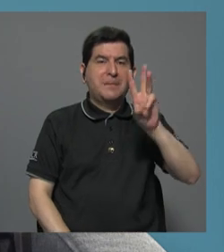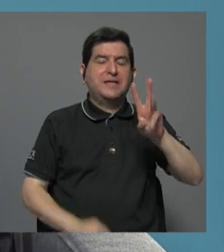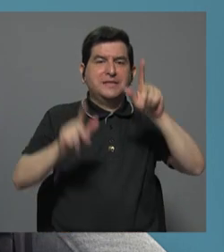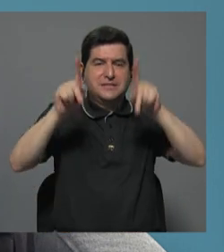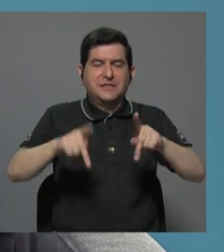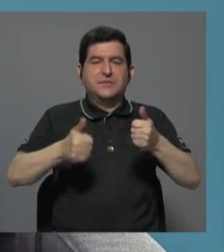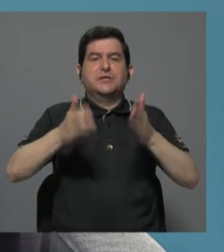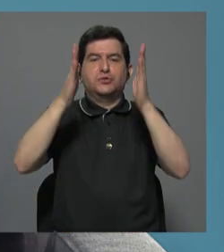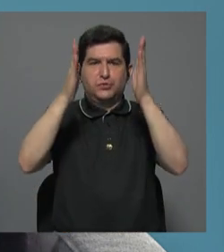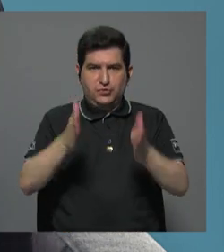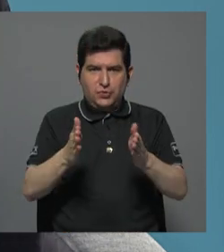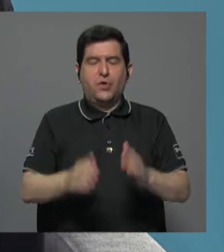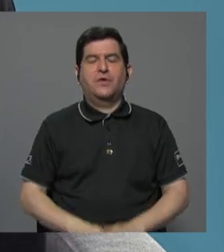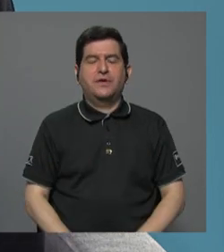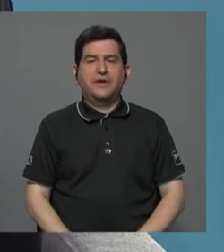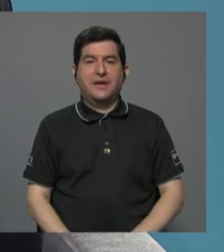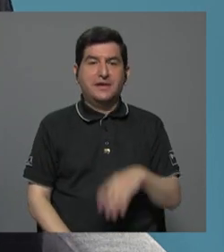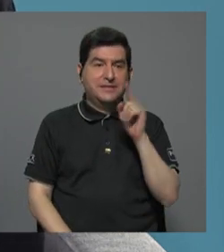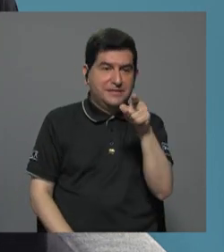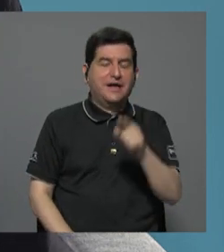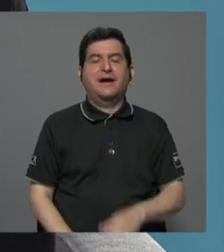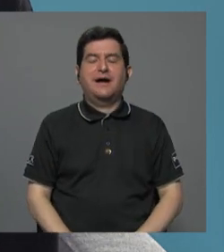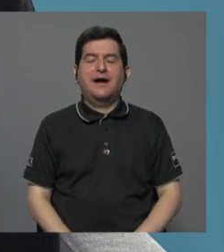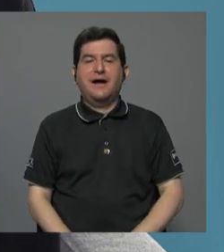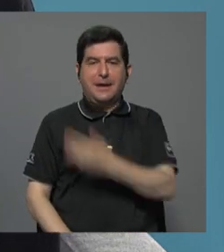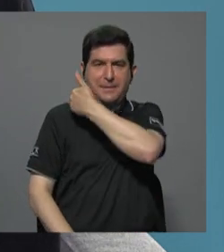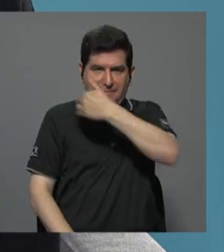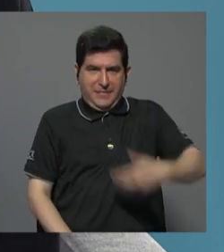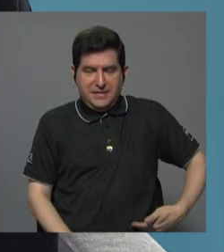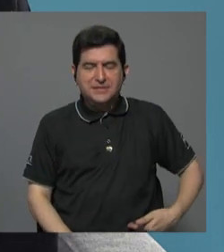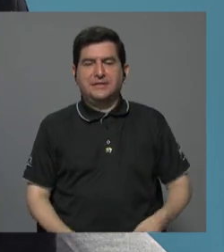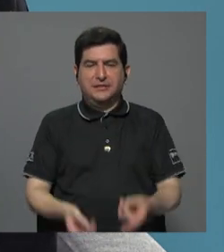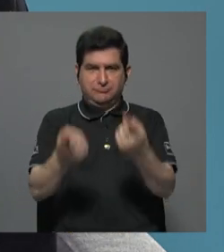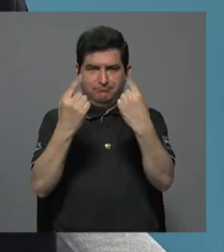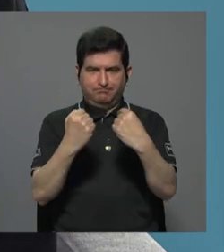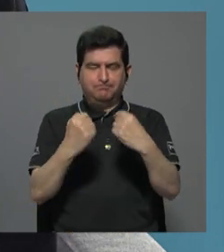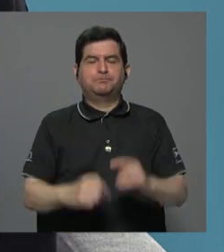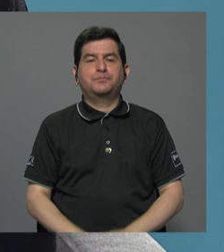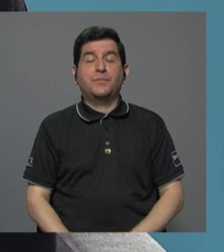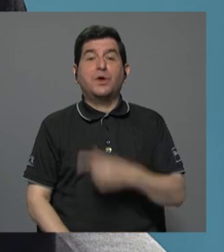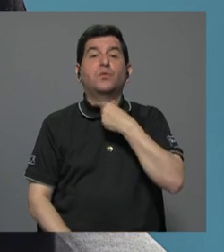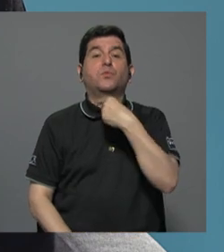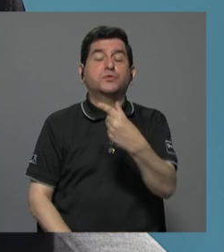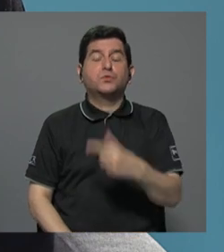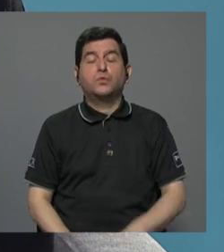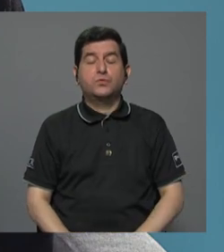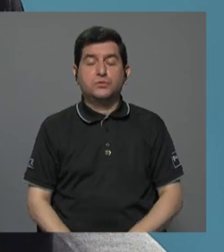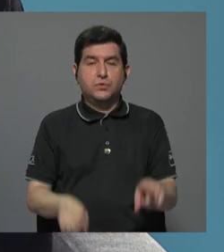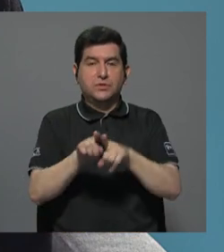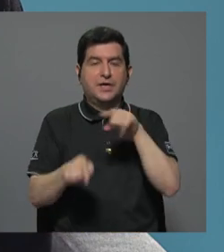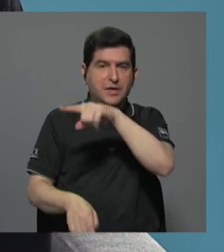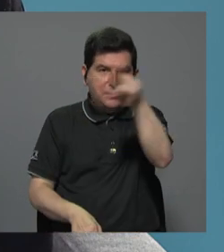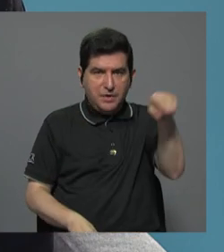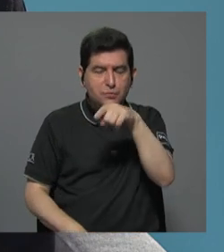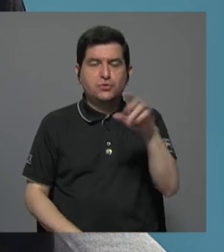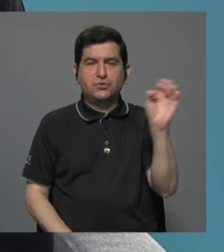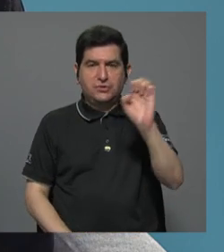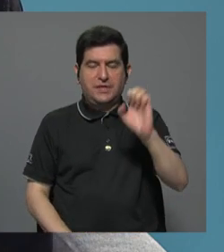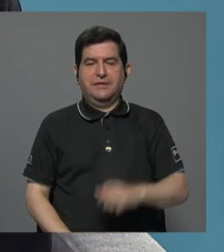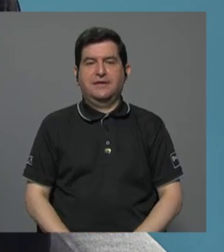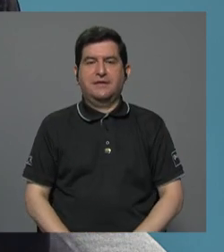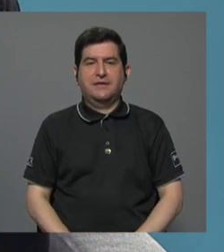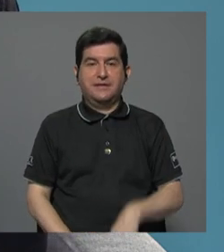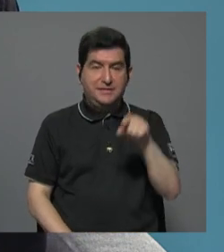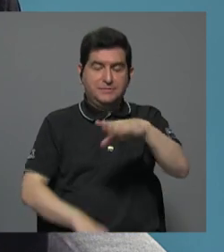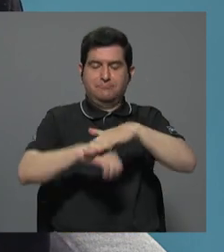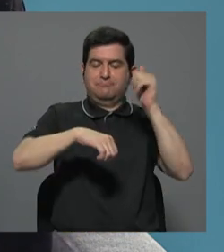aspirantes a esa silla presidencial así que será un gusto poder tenerlos también a ustedes en enero con